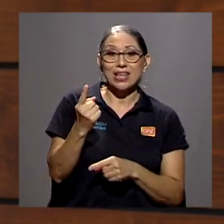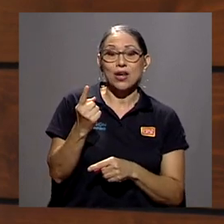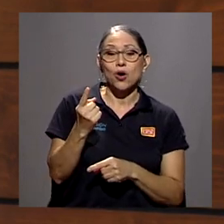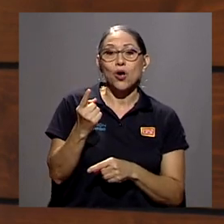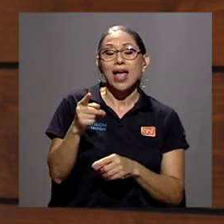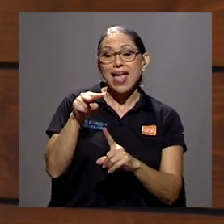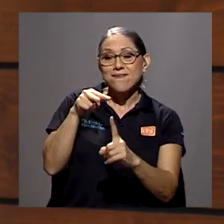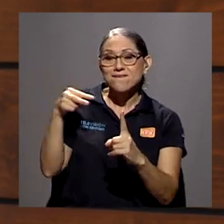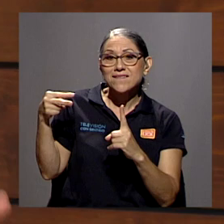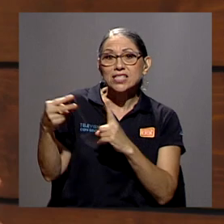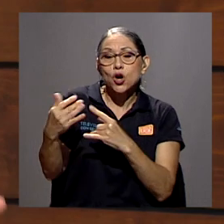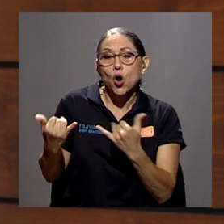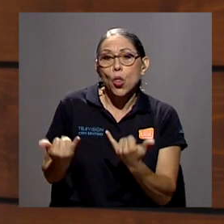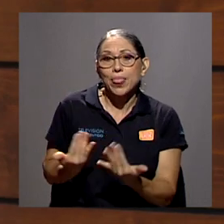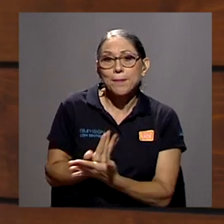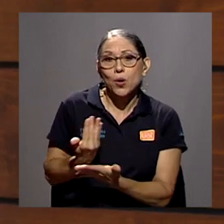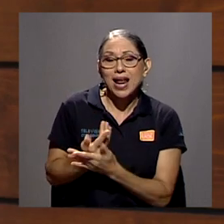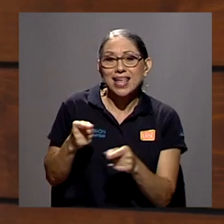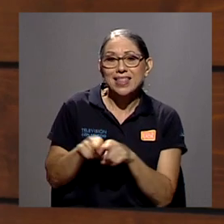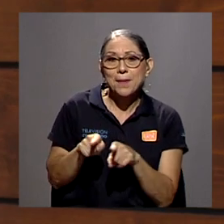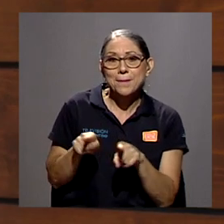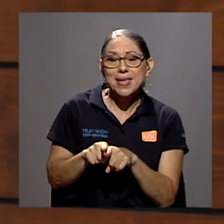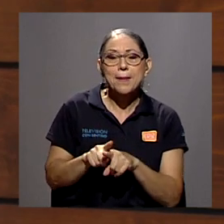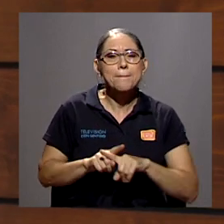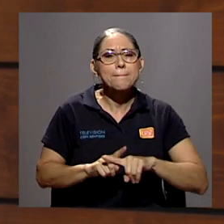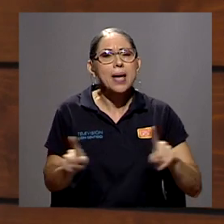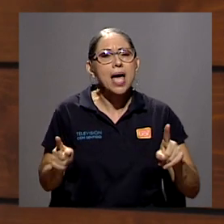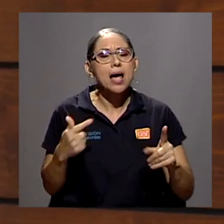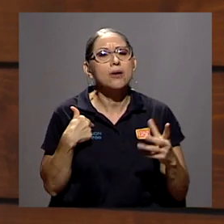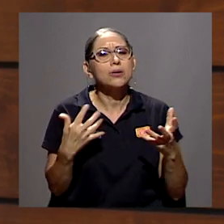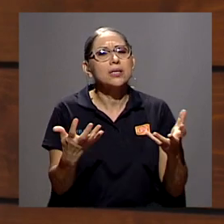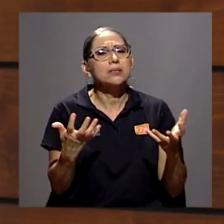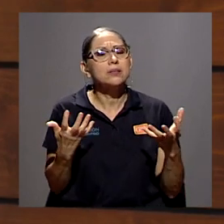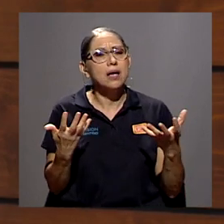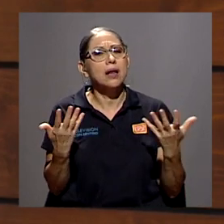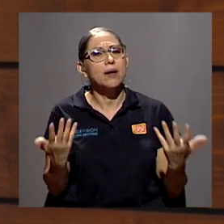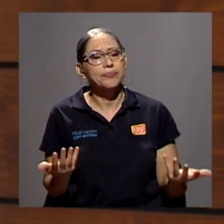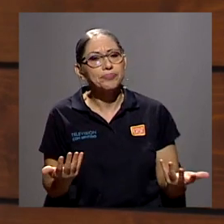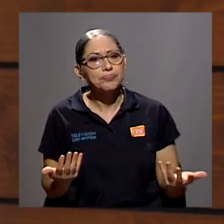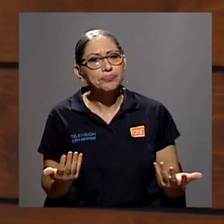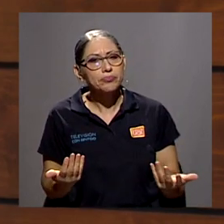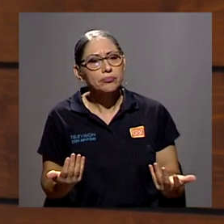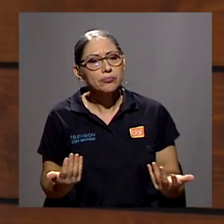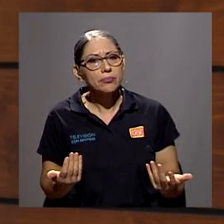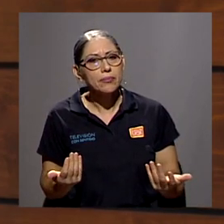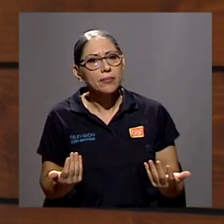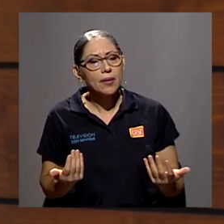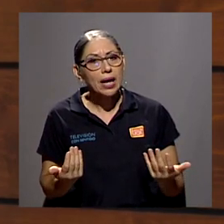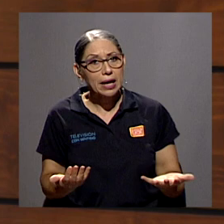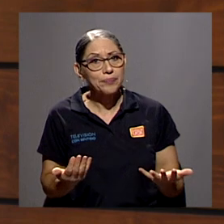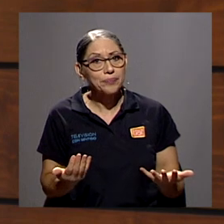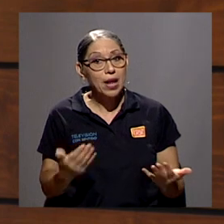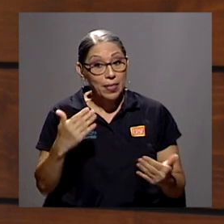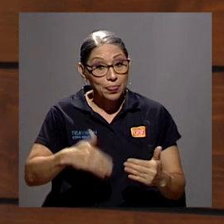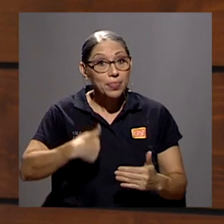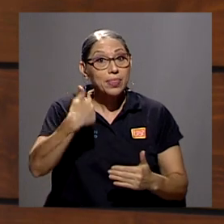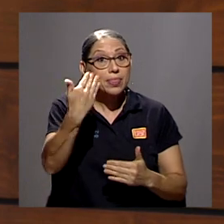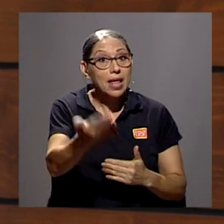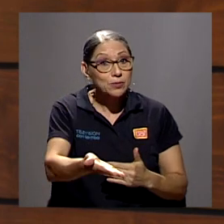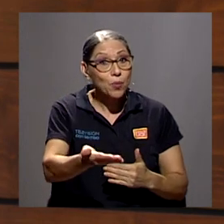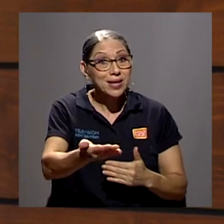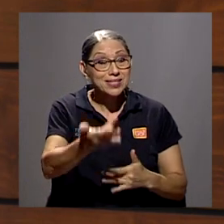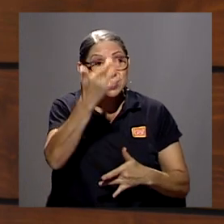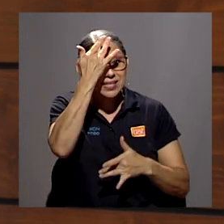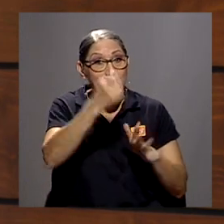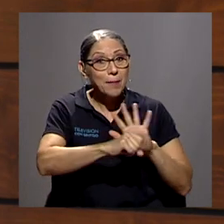contemporánea también pero lo que quisiera rescatar aquí donde es que después de la pandemia vino otra